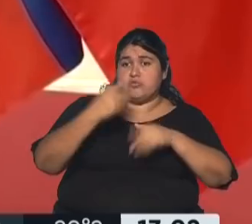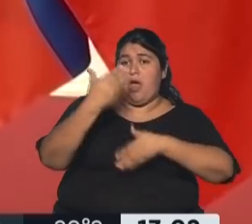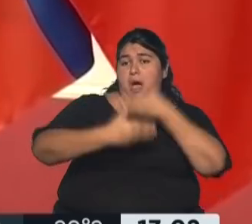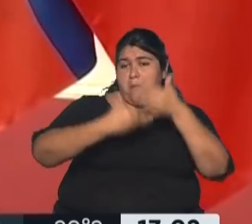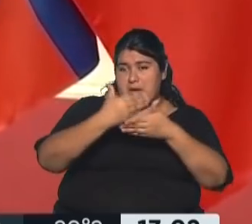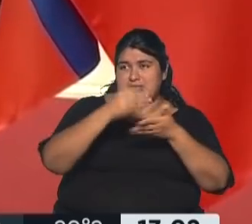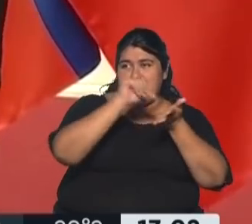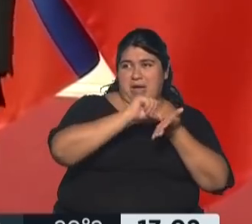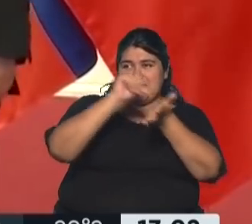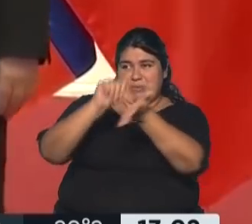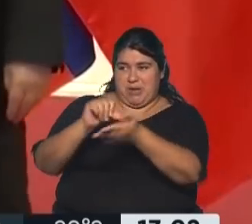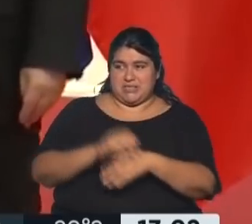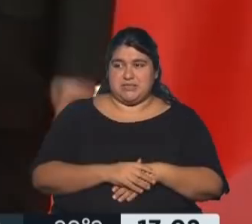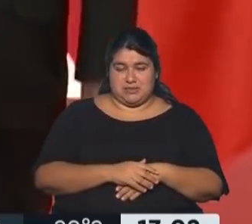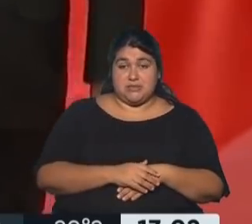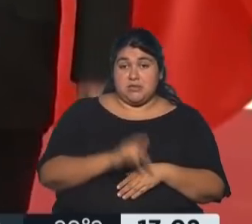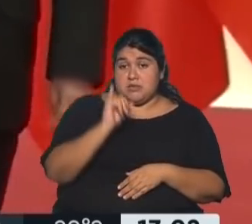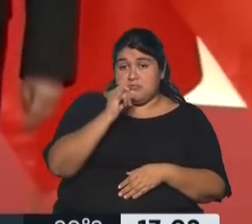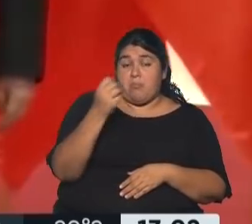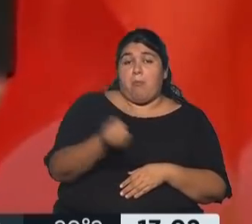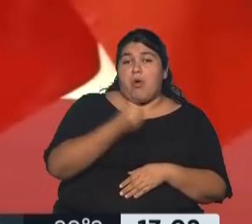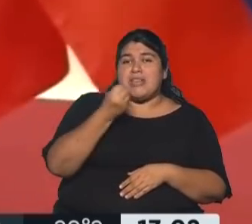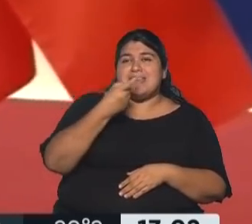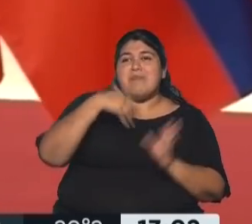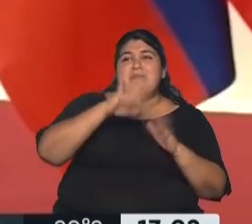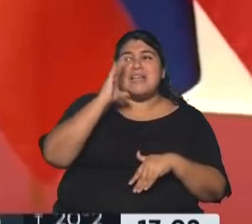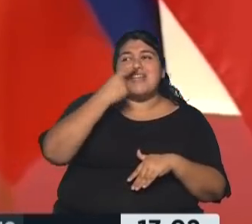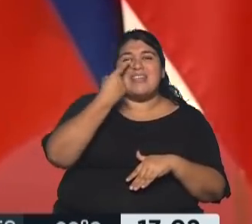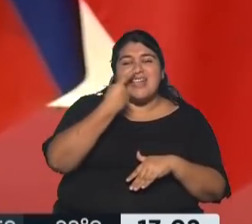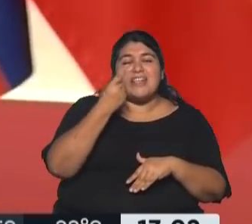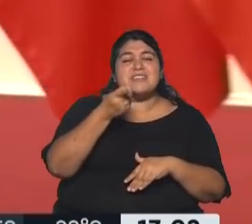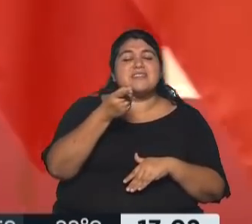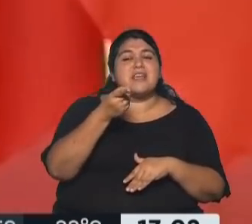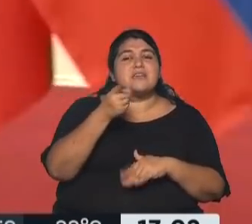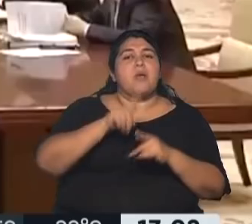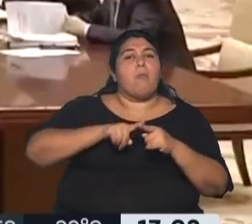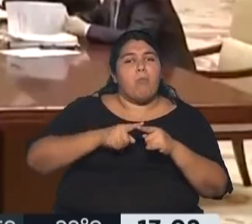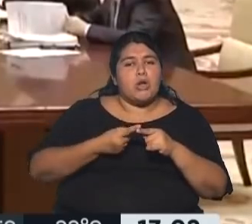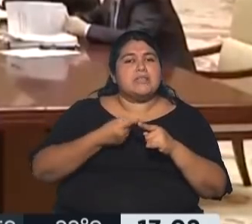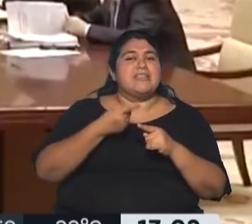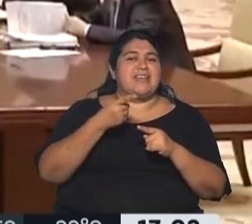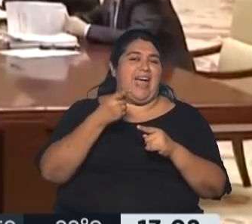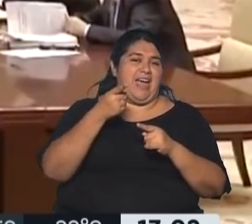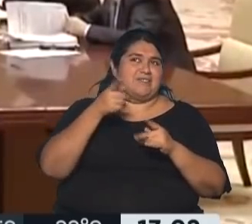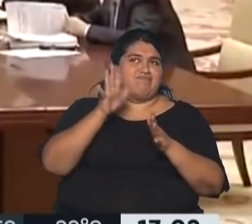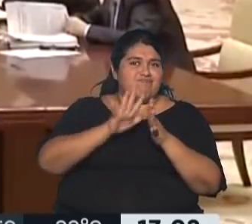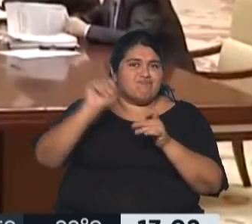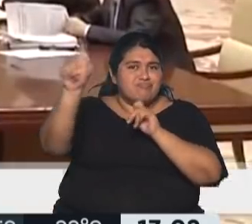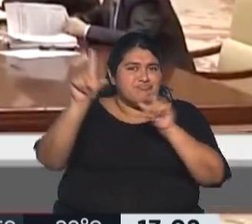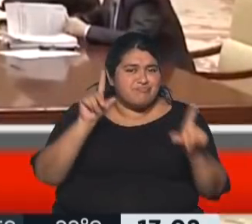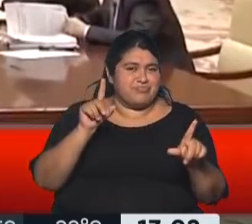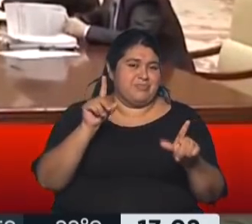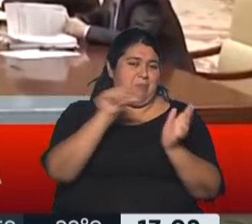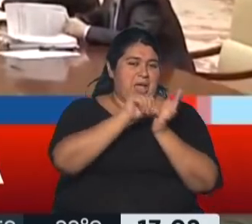entre ambas naciones. Exactamente, clave para los intereses, como se suele decir, de la política doméstica de cada uno de